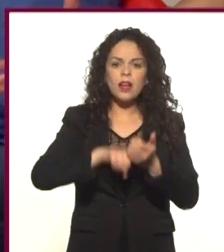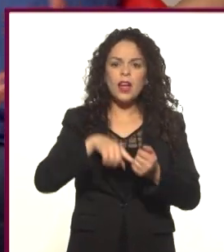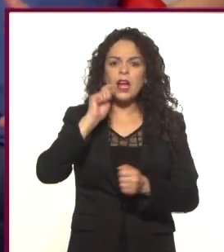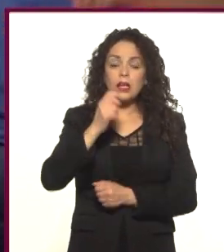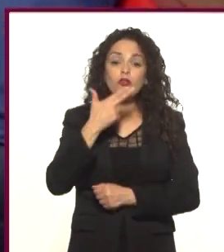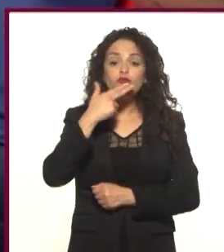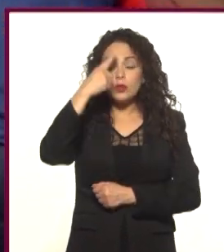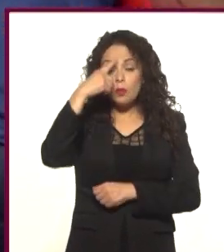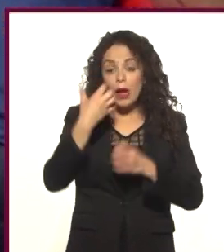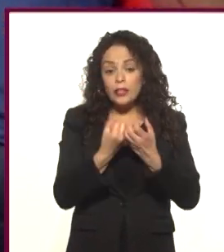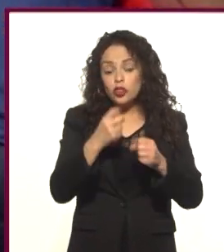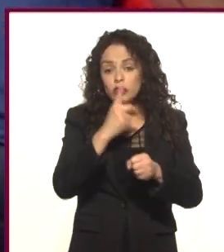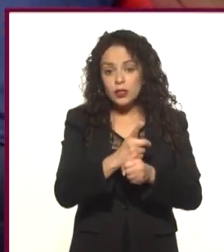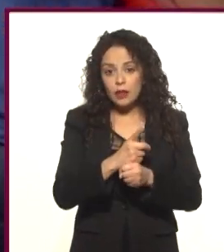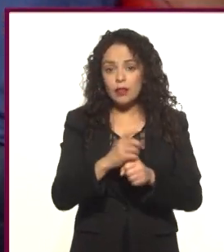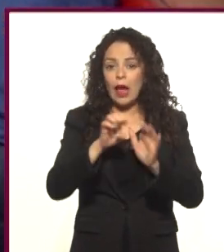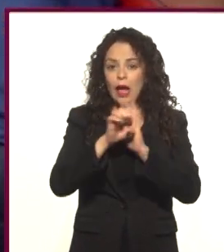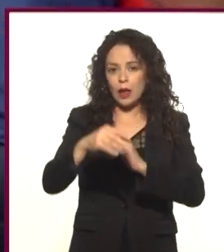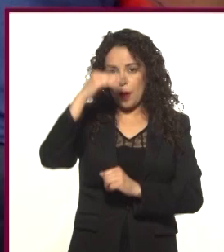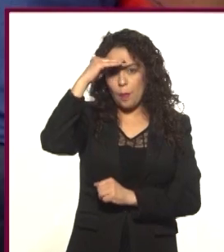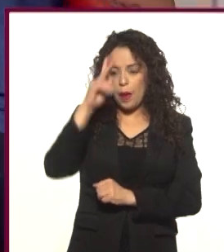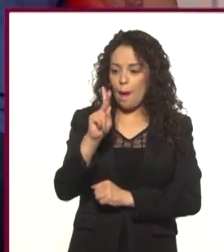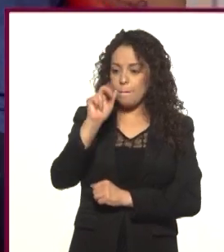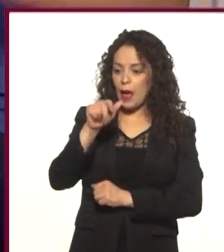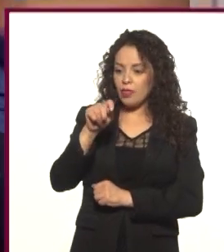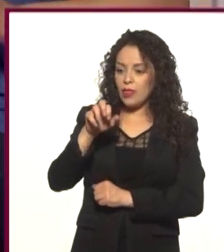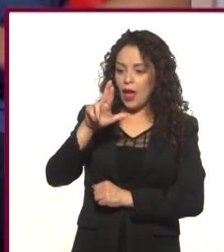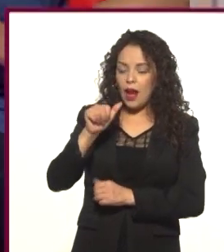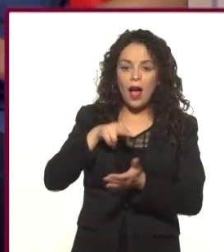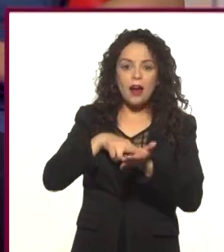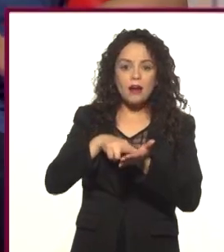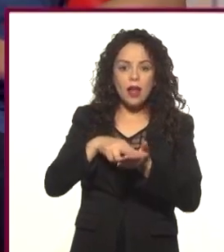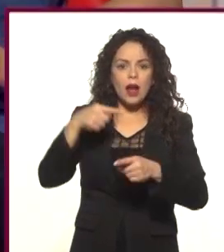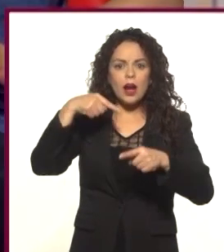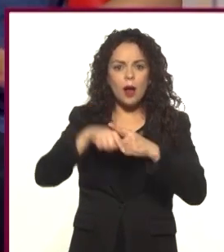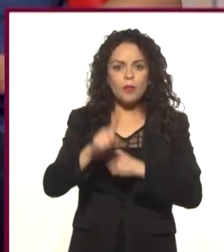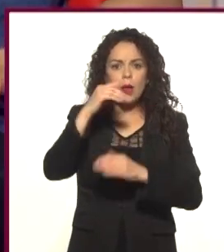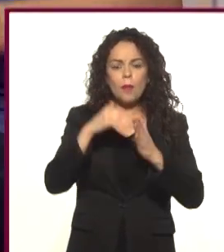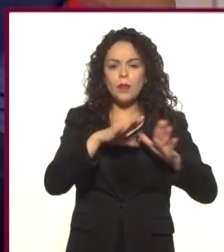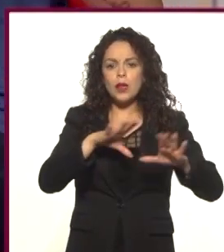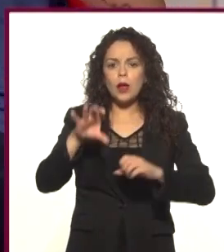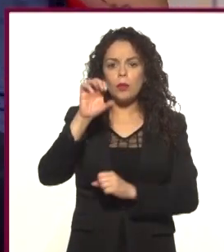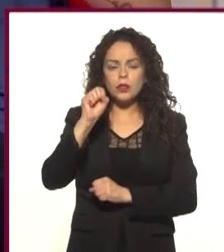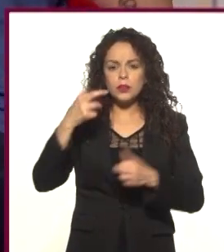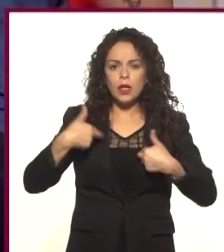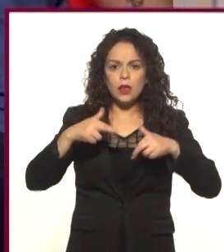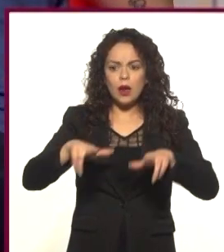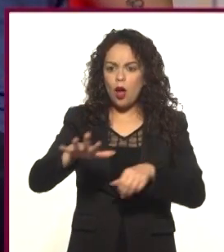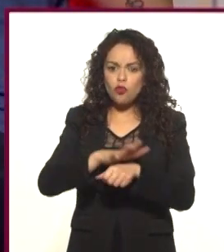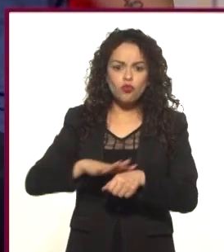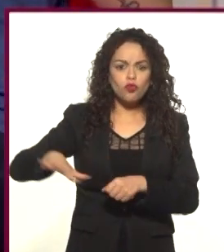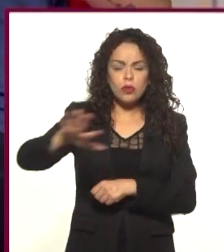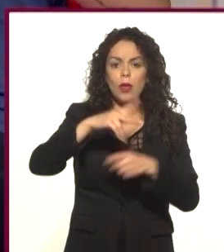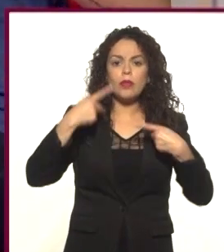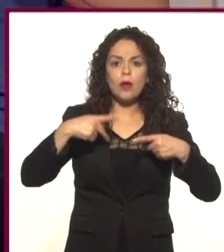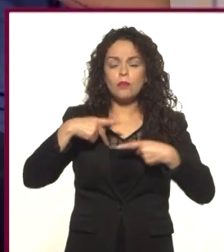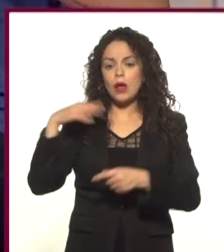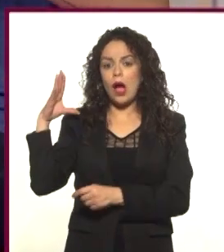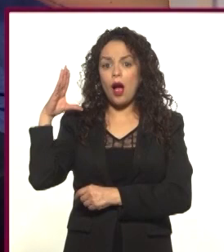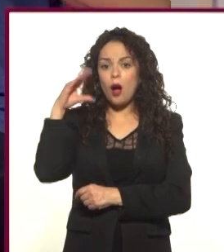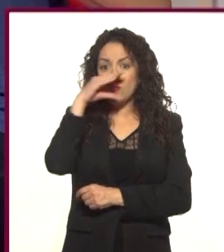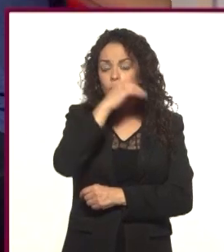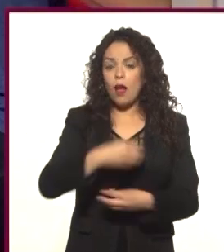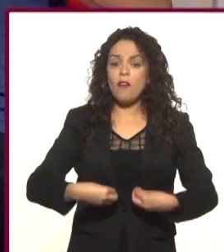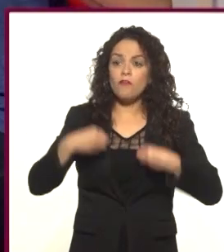social. Pensemos, por ejemplo, en Pantera Negra, que nació en la década de los 60 y representaba a toda la población